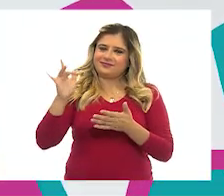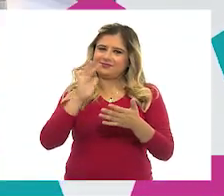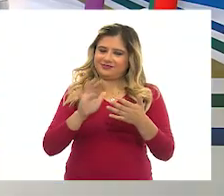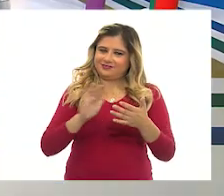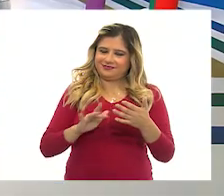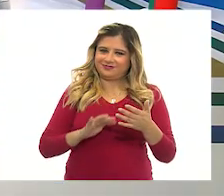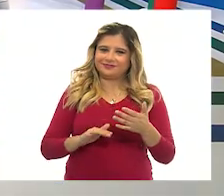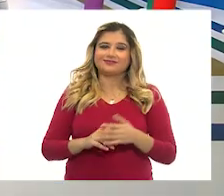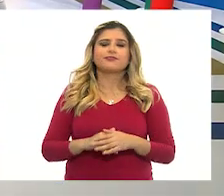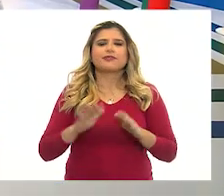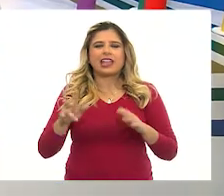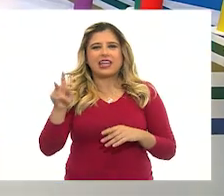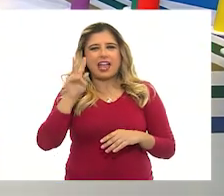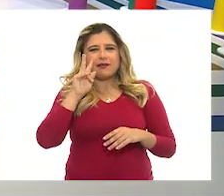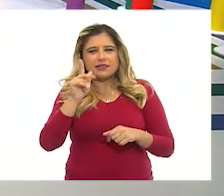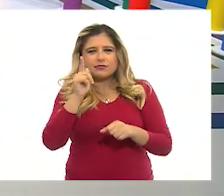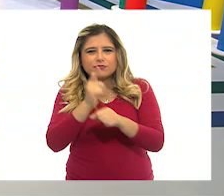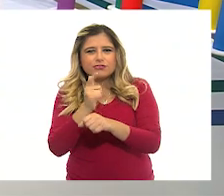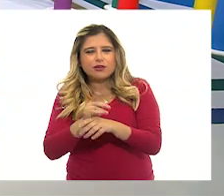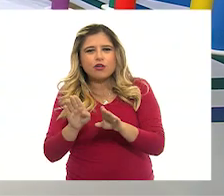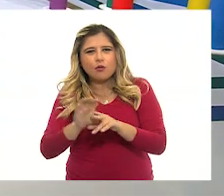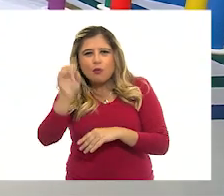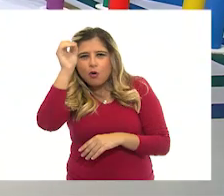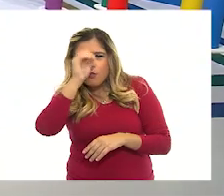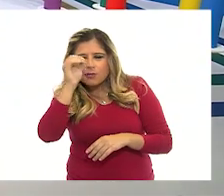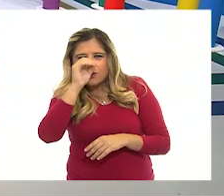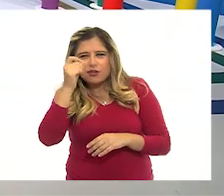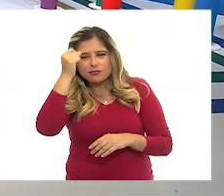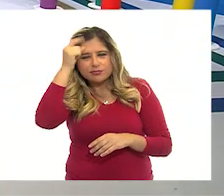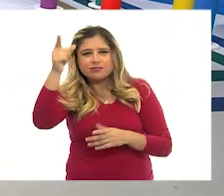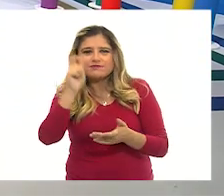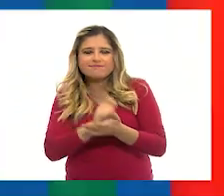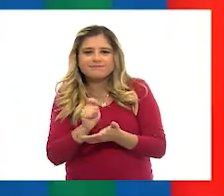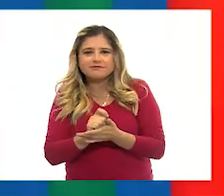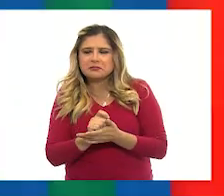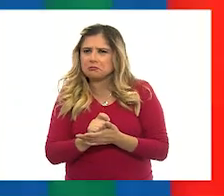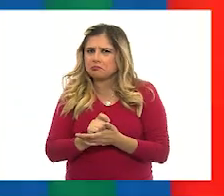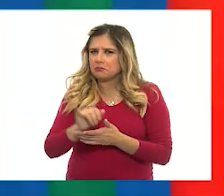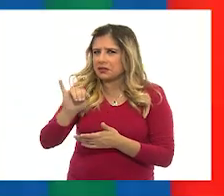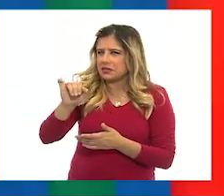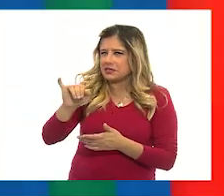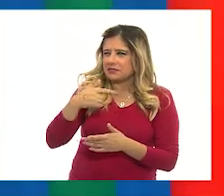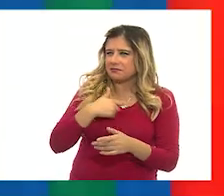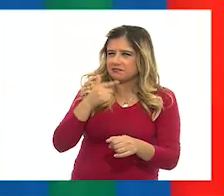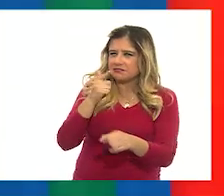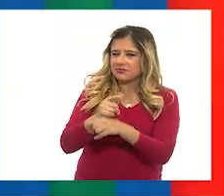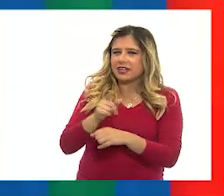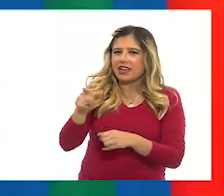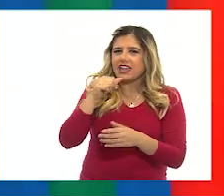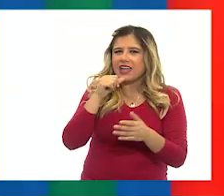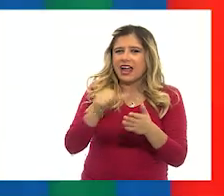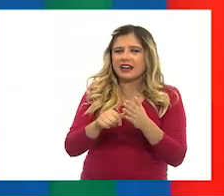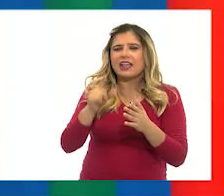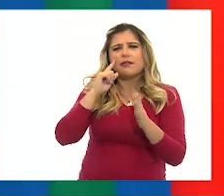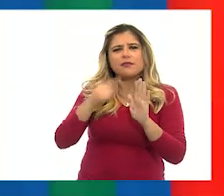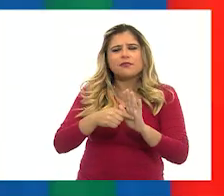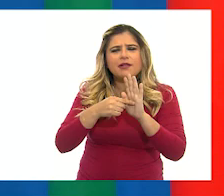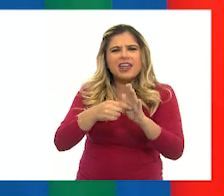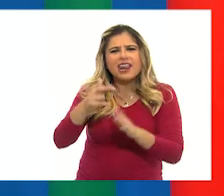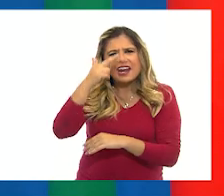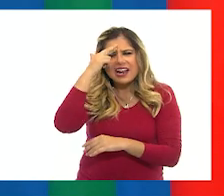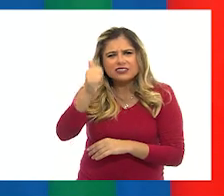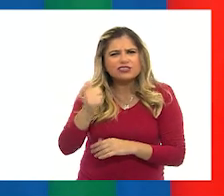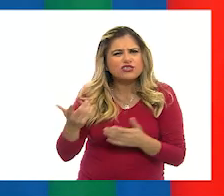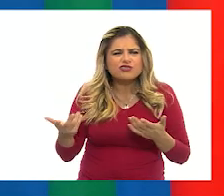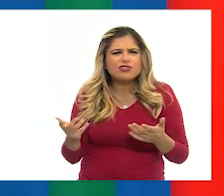María. ¿Lograste identificar las opiniones del autor? Supongo que sí. El autor de la carta manifiesta las razones